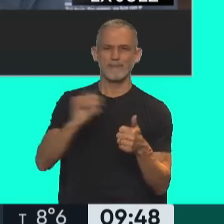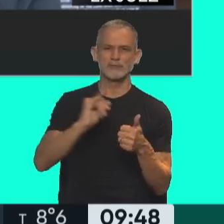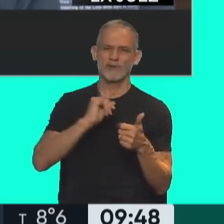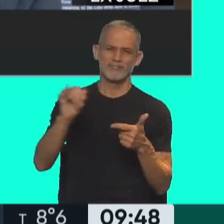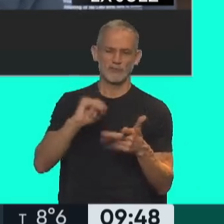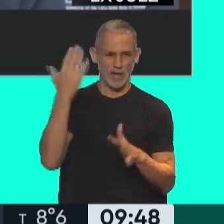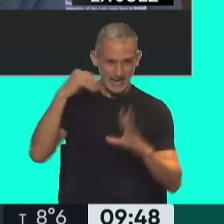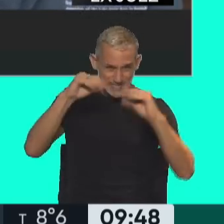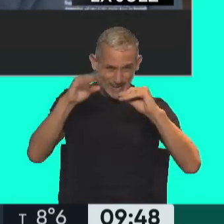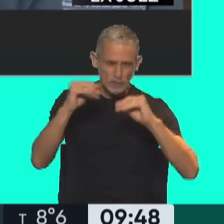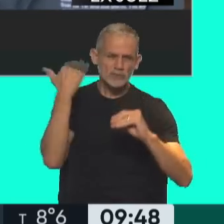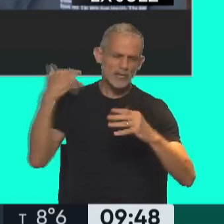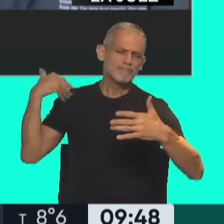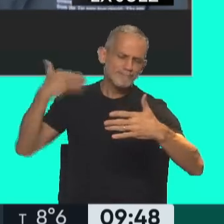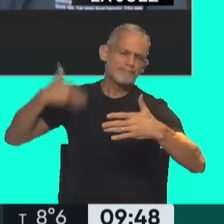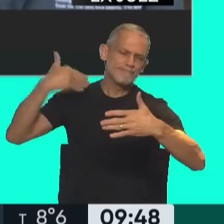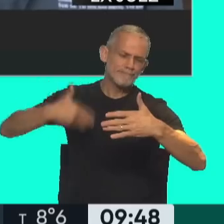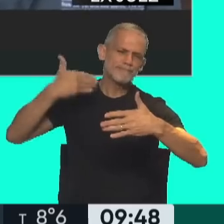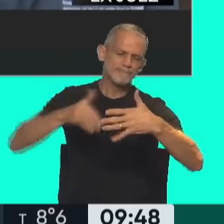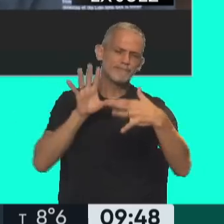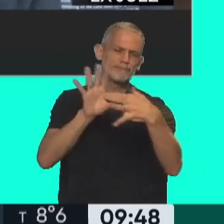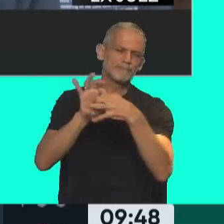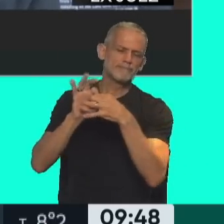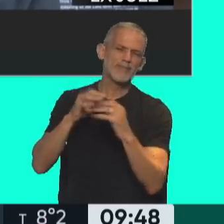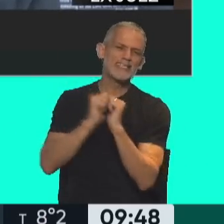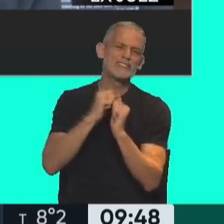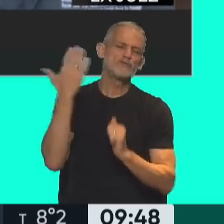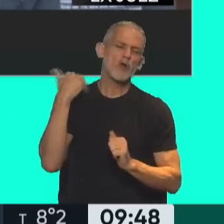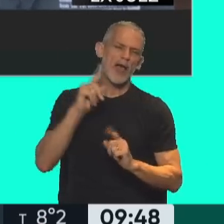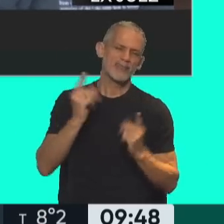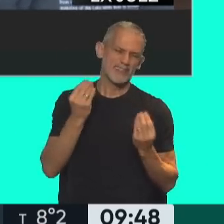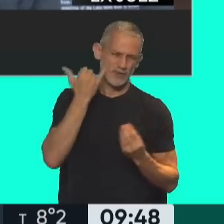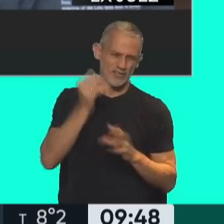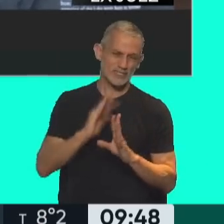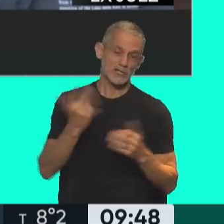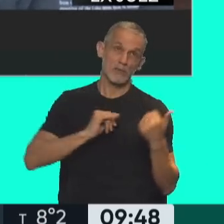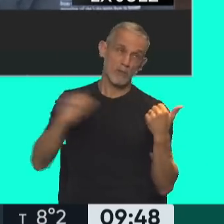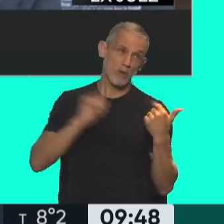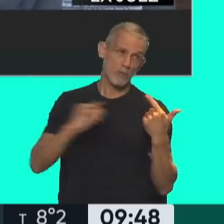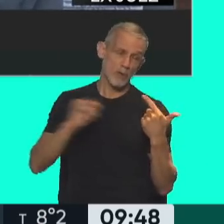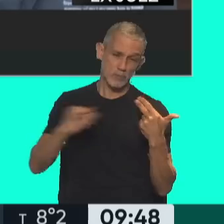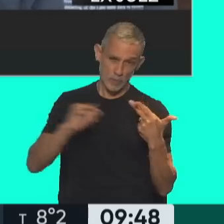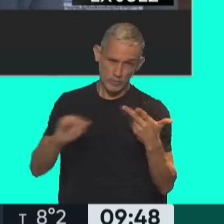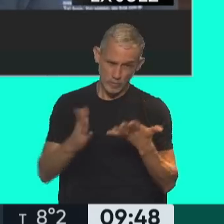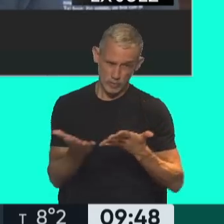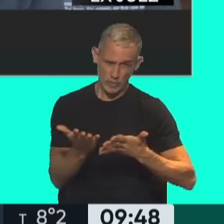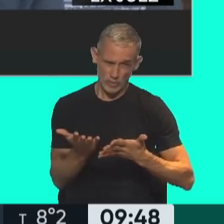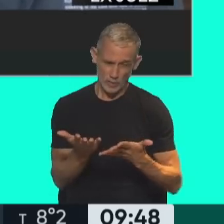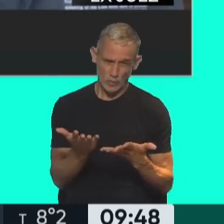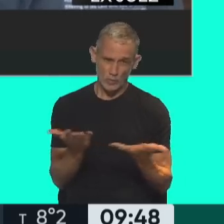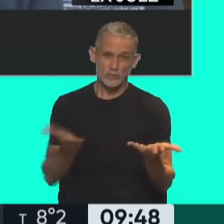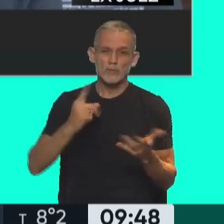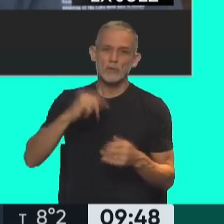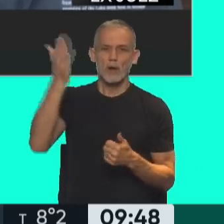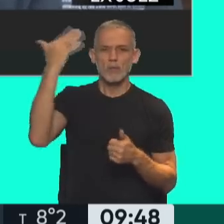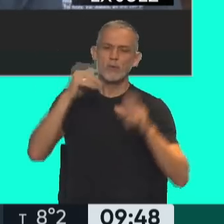pasó anoche se claramente se vincula con la historia anterior que se venía denunciando en muchos lados que solo